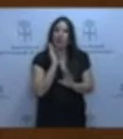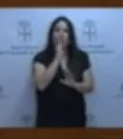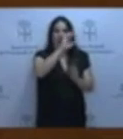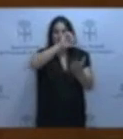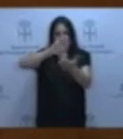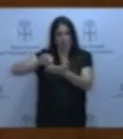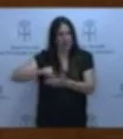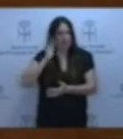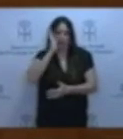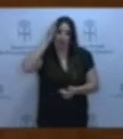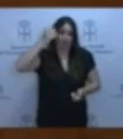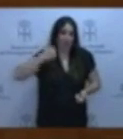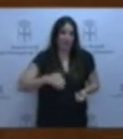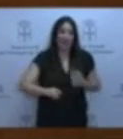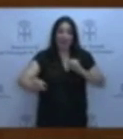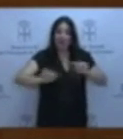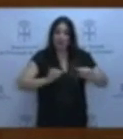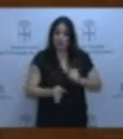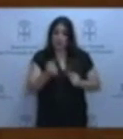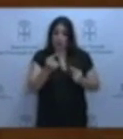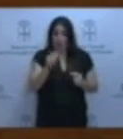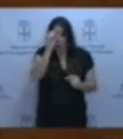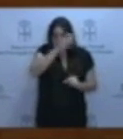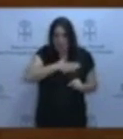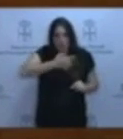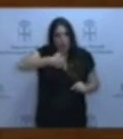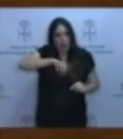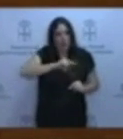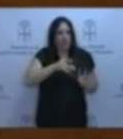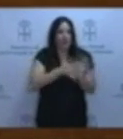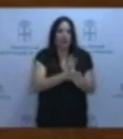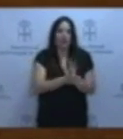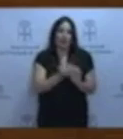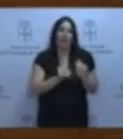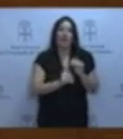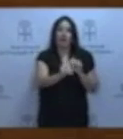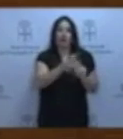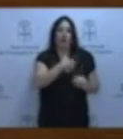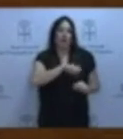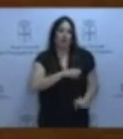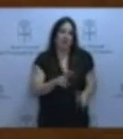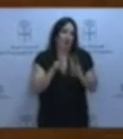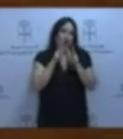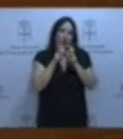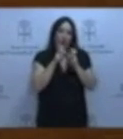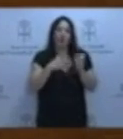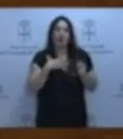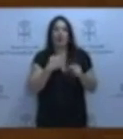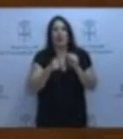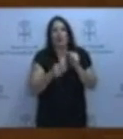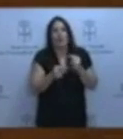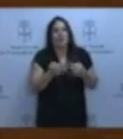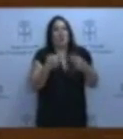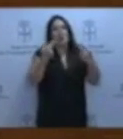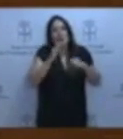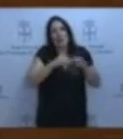hecho. Algunas de esas decisiones, desde nuestro punto de vista, han arruinado el futuro de nuestro país. Podría haber agua pública, generarse recursos públicos para reactivar